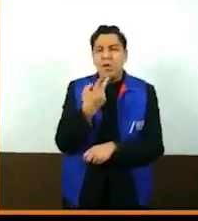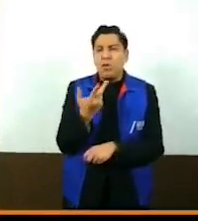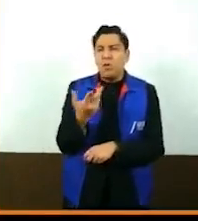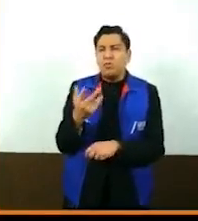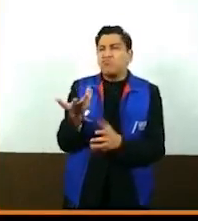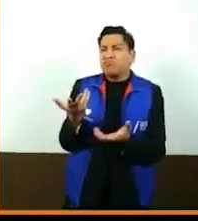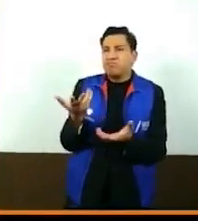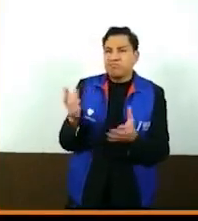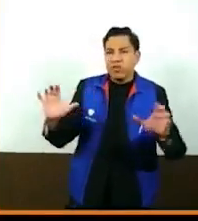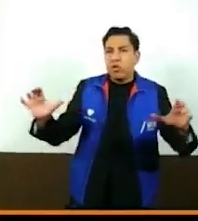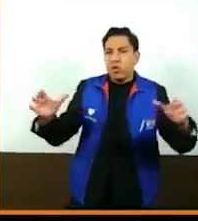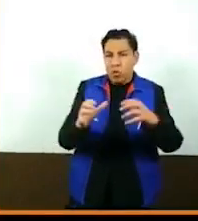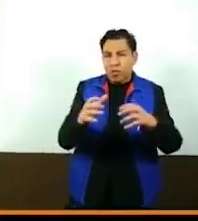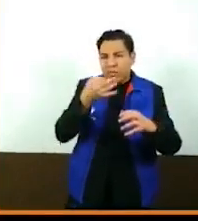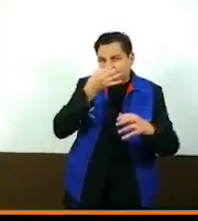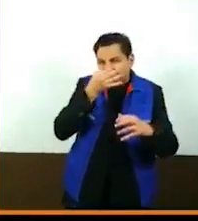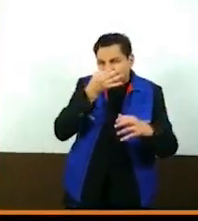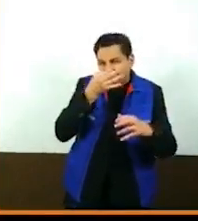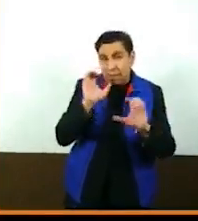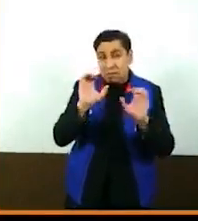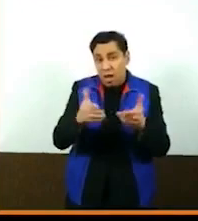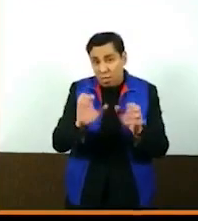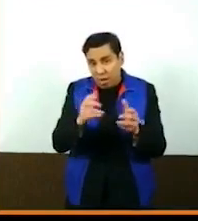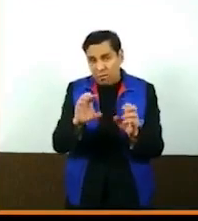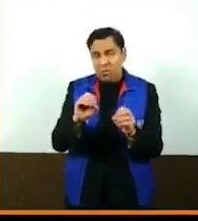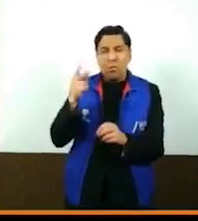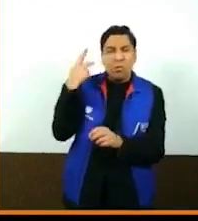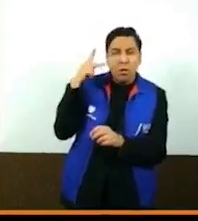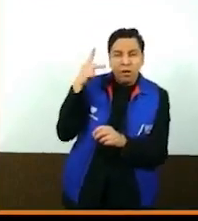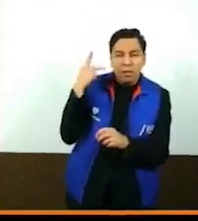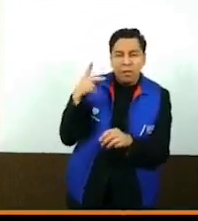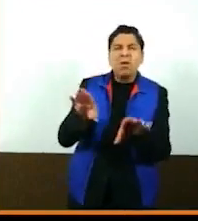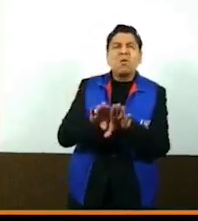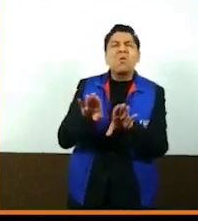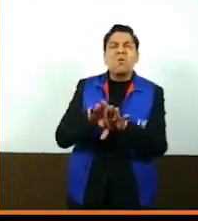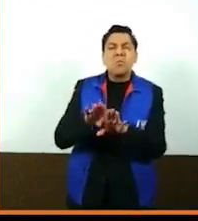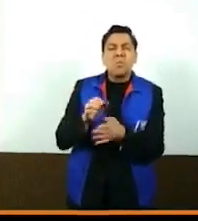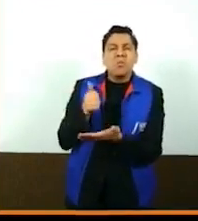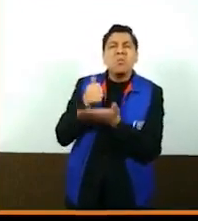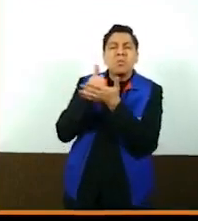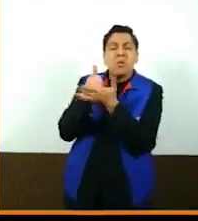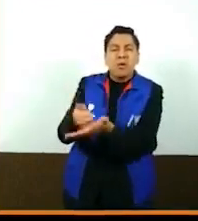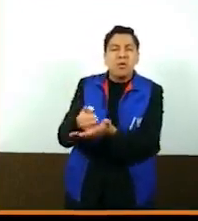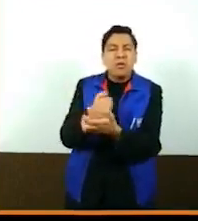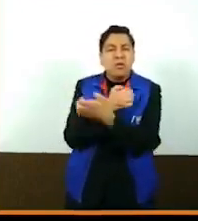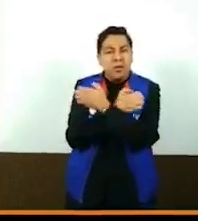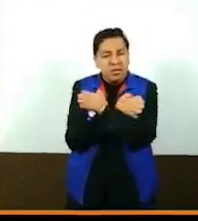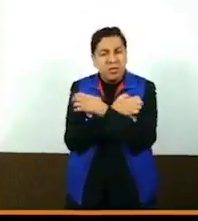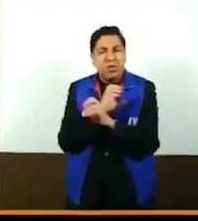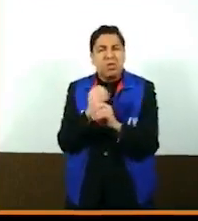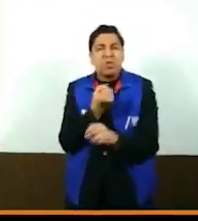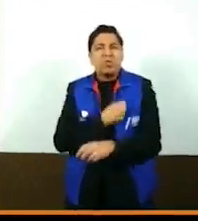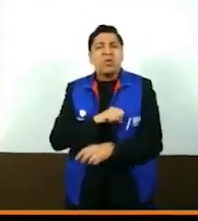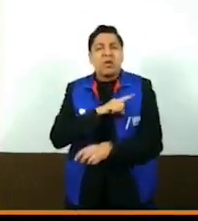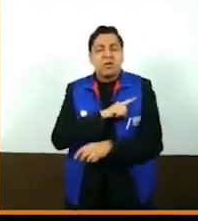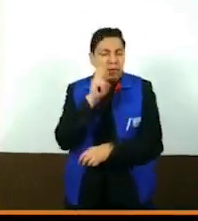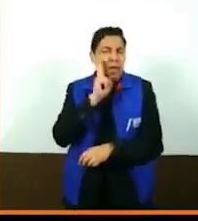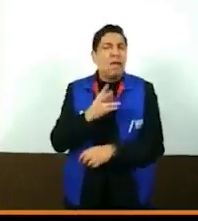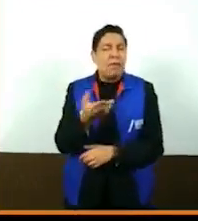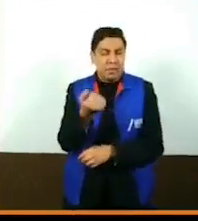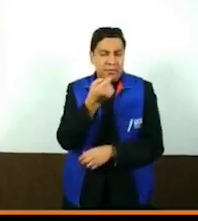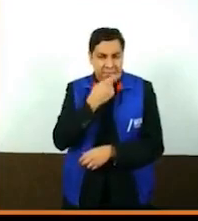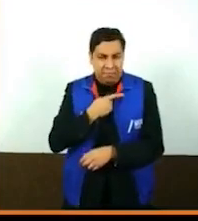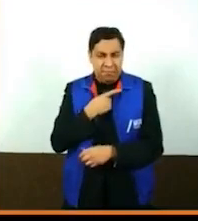atención médica en la comunidad que opera, ¿no? ¿Cómo mete todos estos conceptos tecnológicos dentro de la comunidad? Adelante.